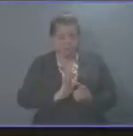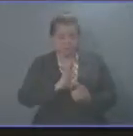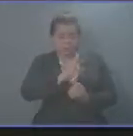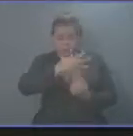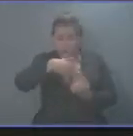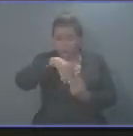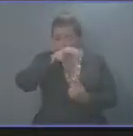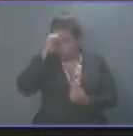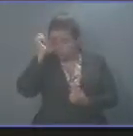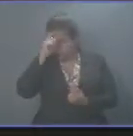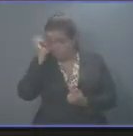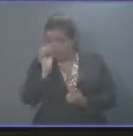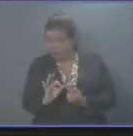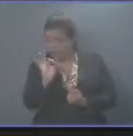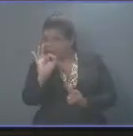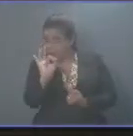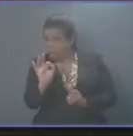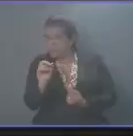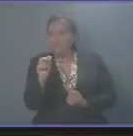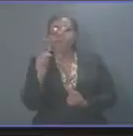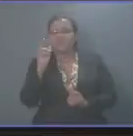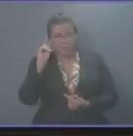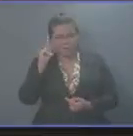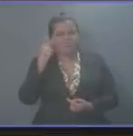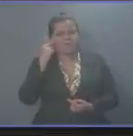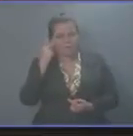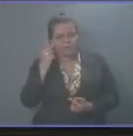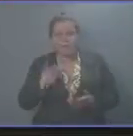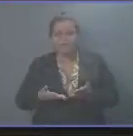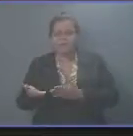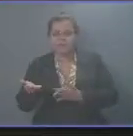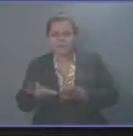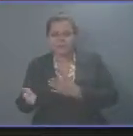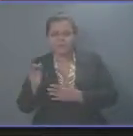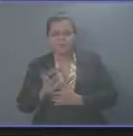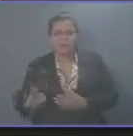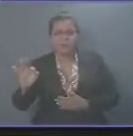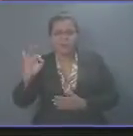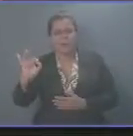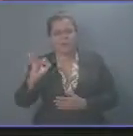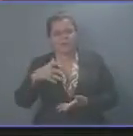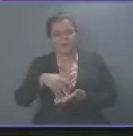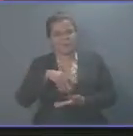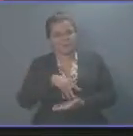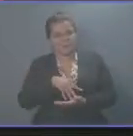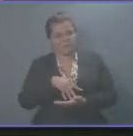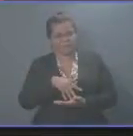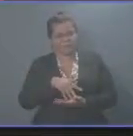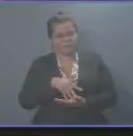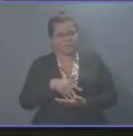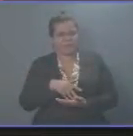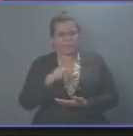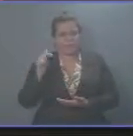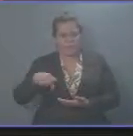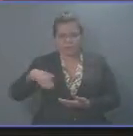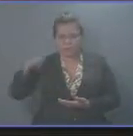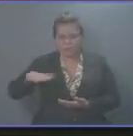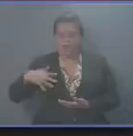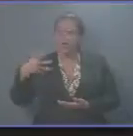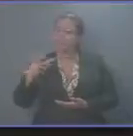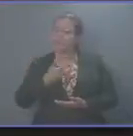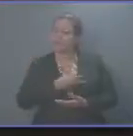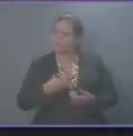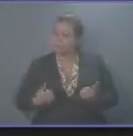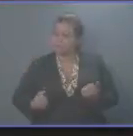laborales de los médicos, mejoramos los servicios de atención al pueblo. Por eso esta tarde nos sumamos para